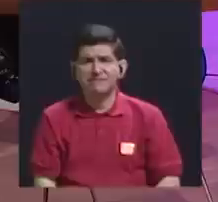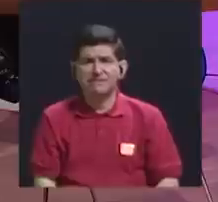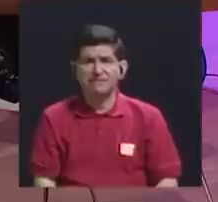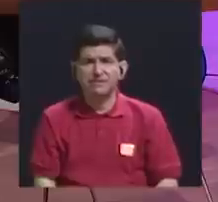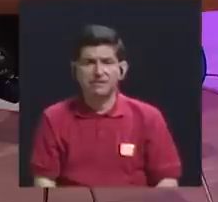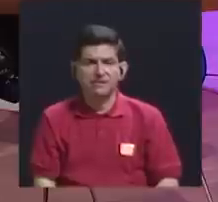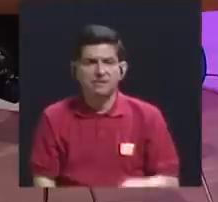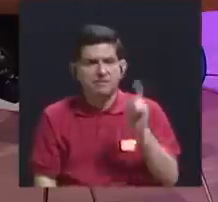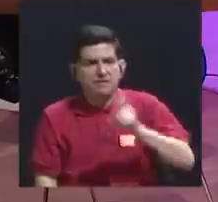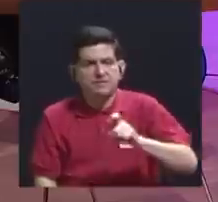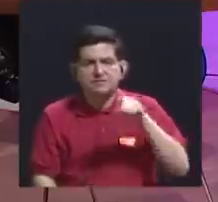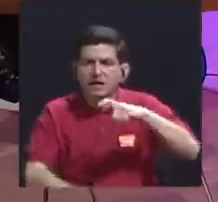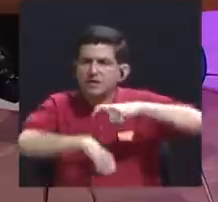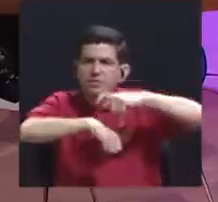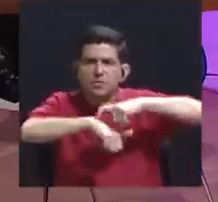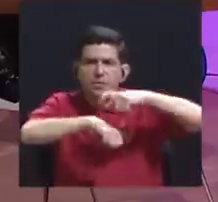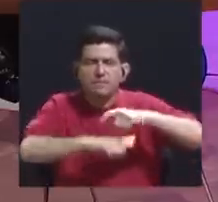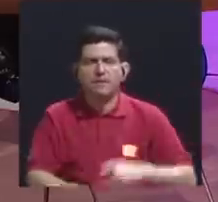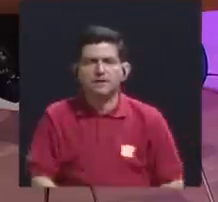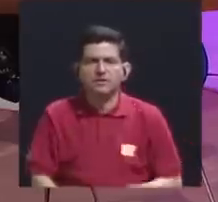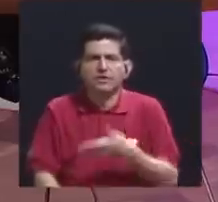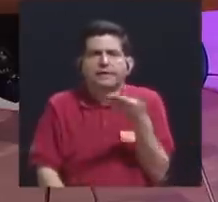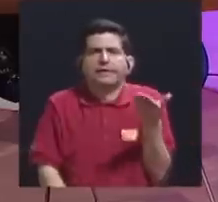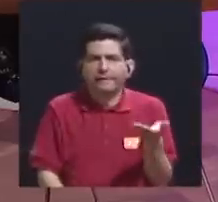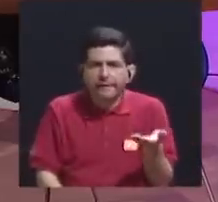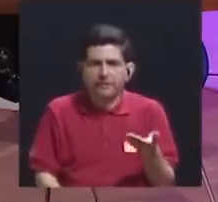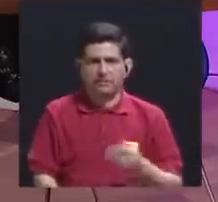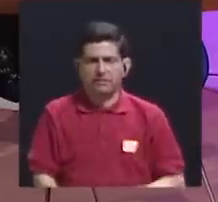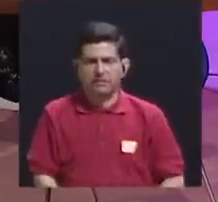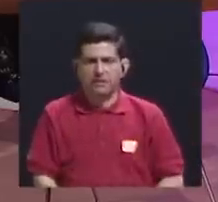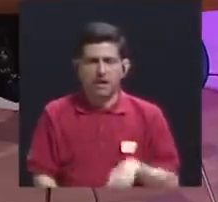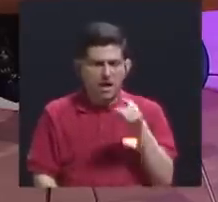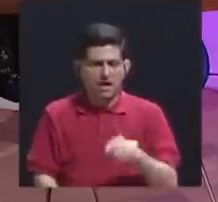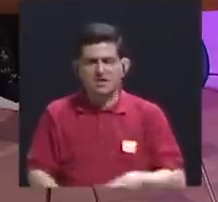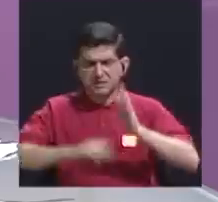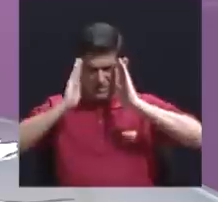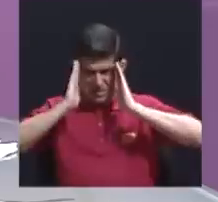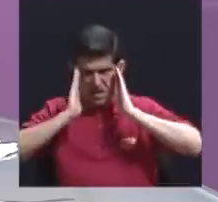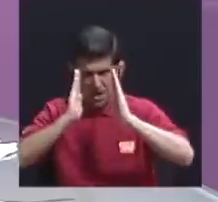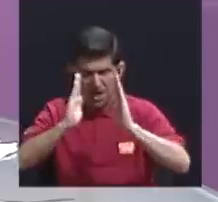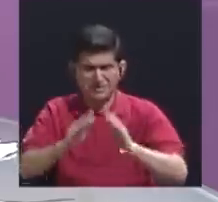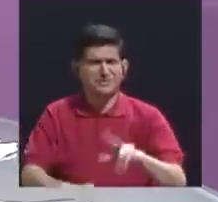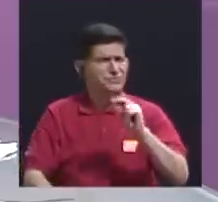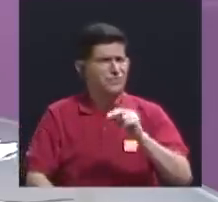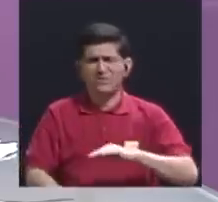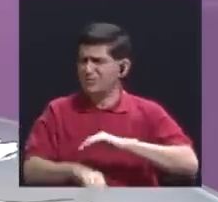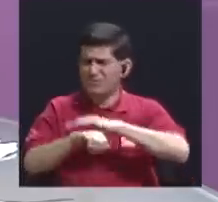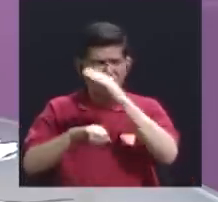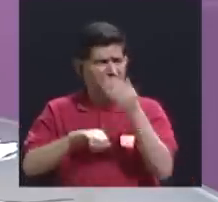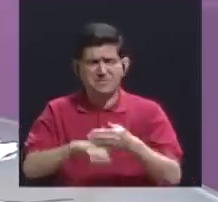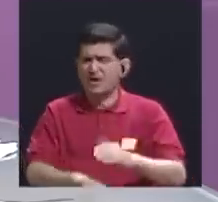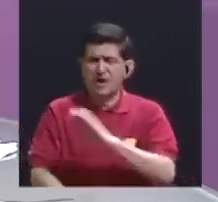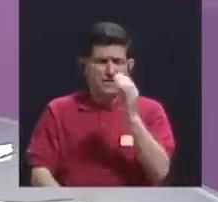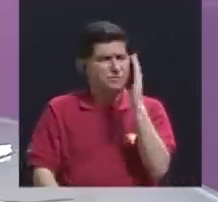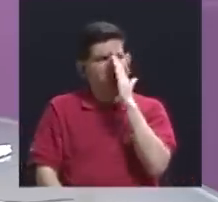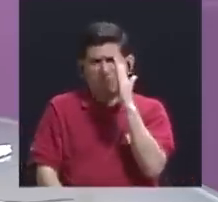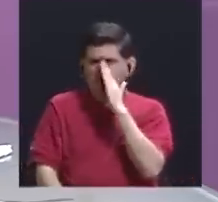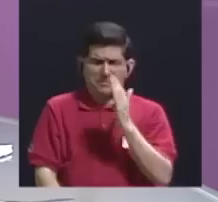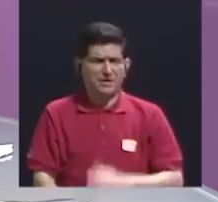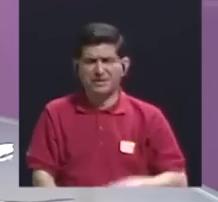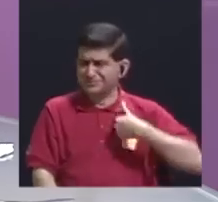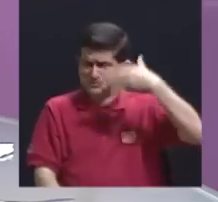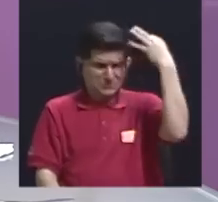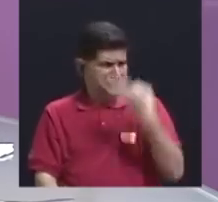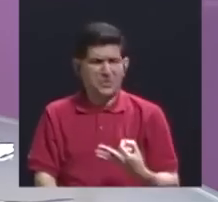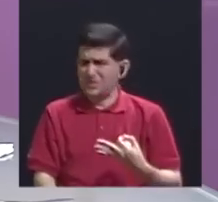tendrían que estar efectivamente dedicadas no a la maternidad precisamente yo no